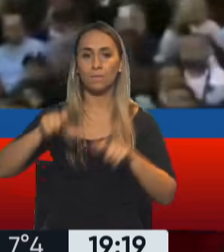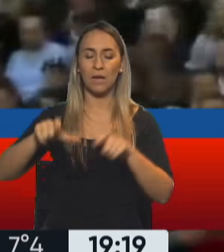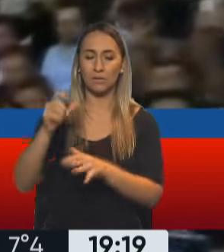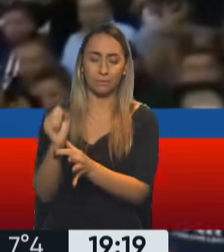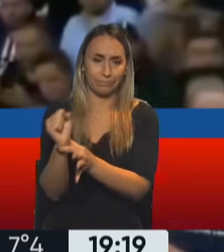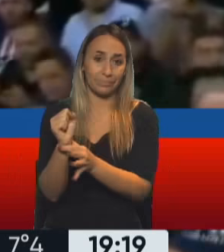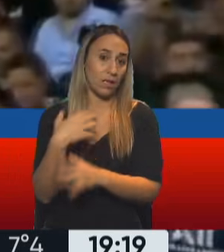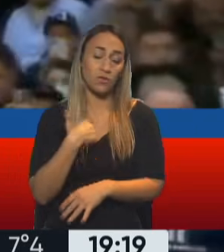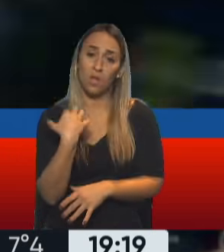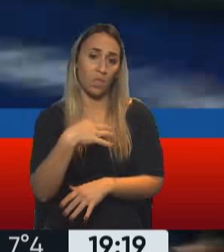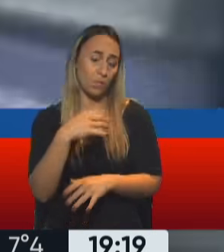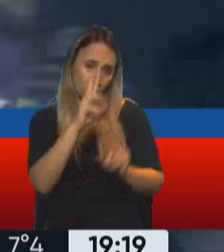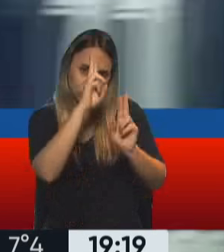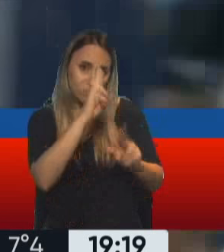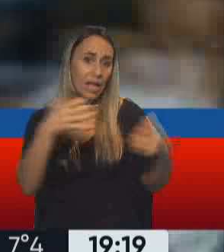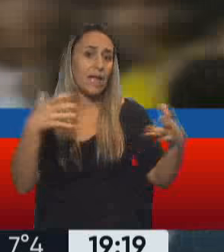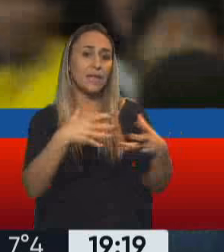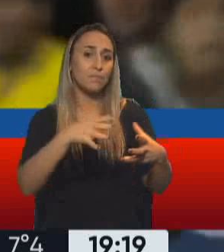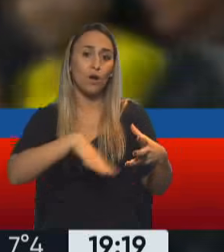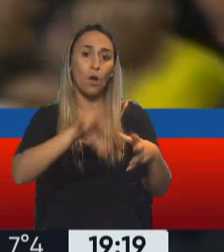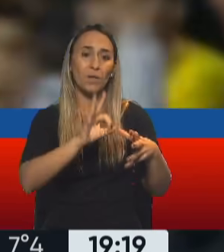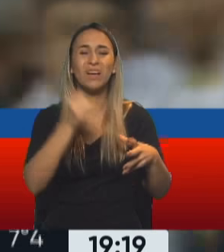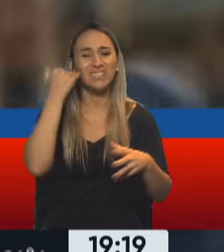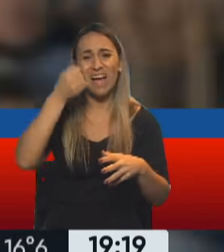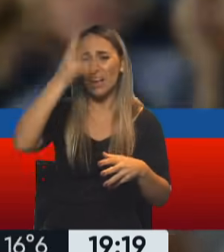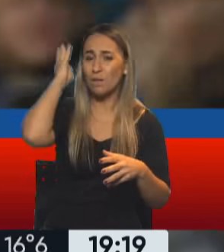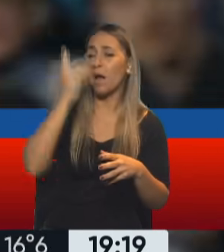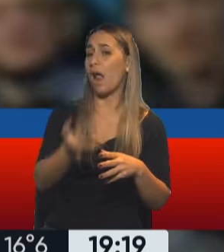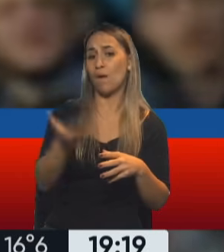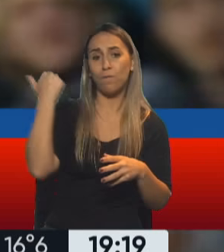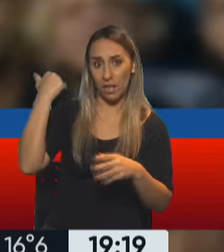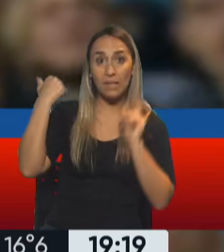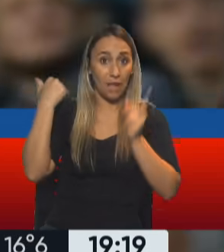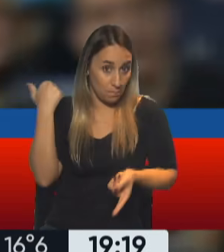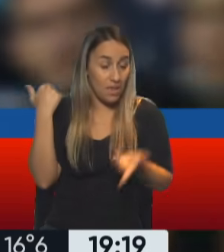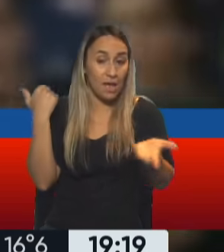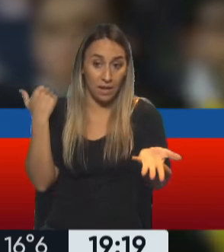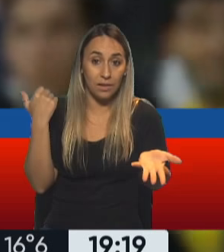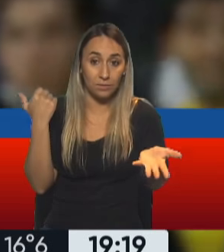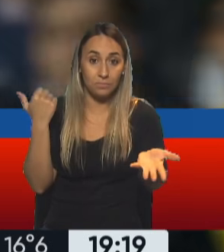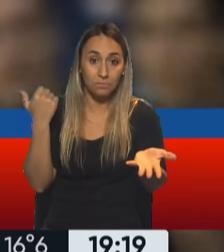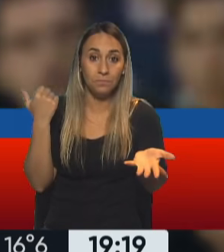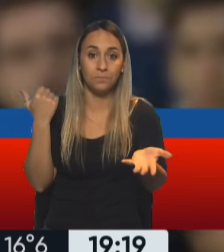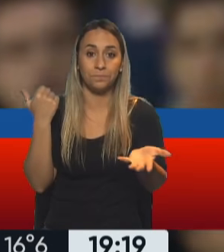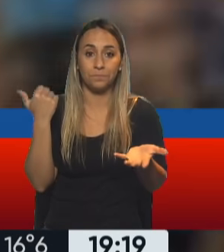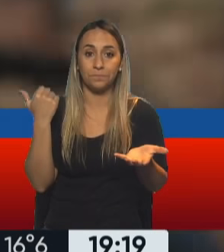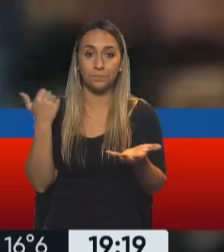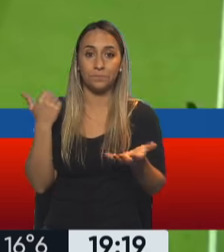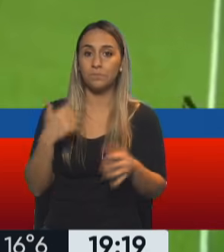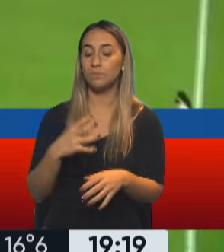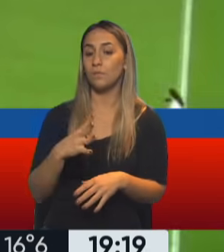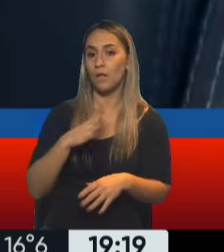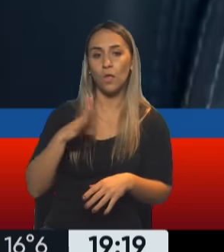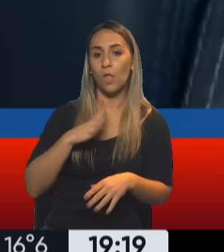hacer el bien del equipo no ya lo sacó a neymar en una oportunidad todavía no